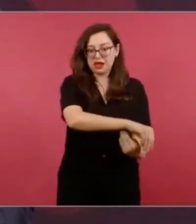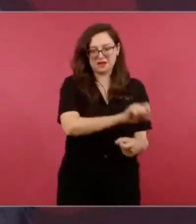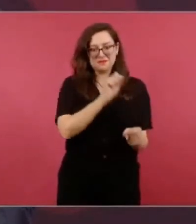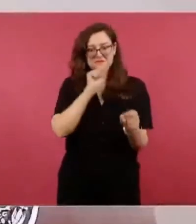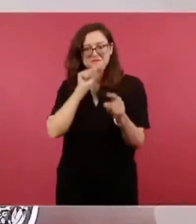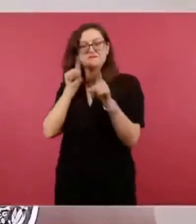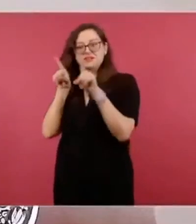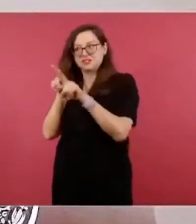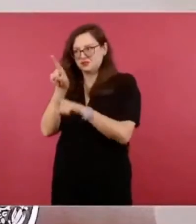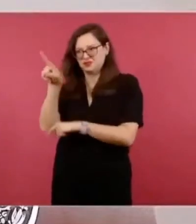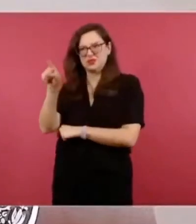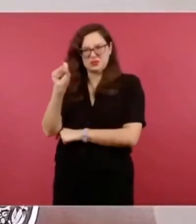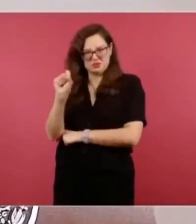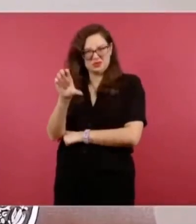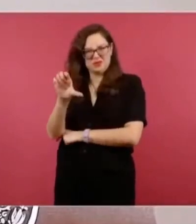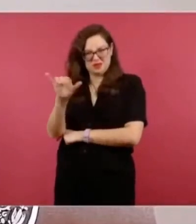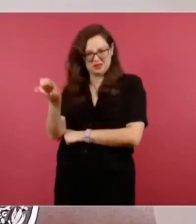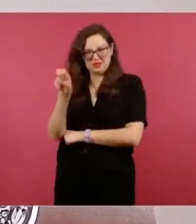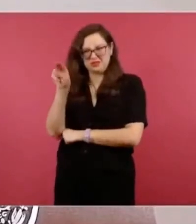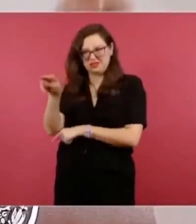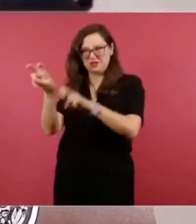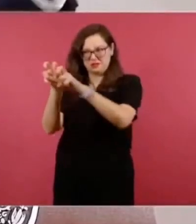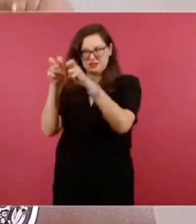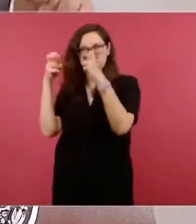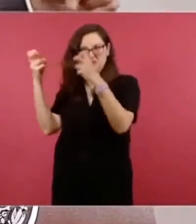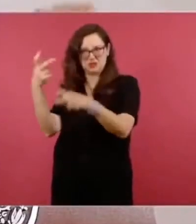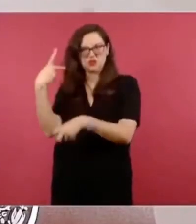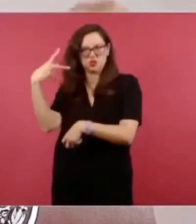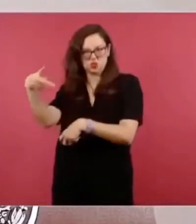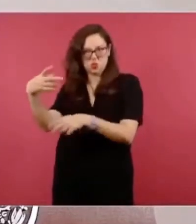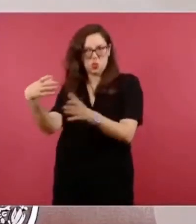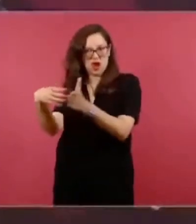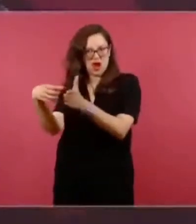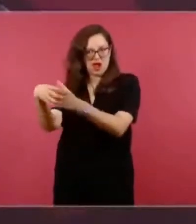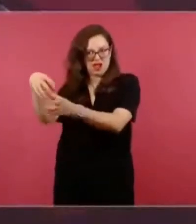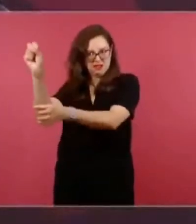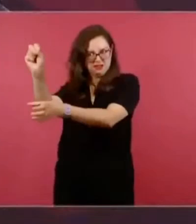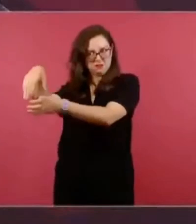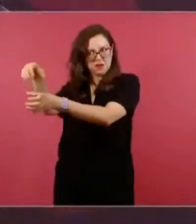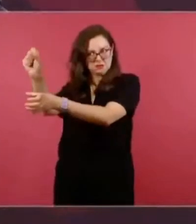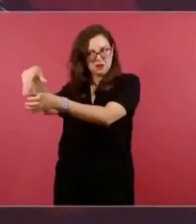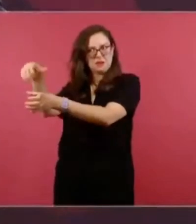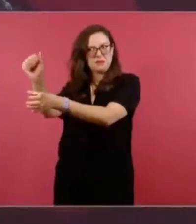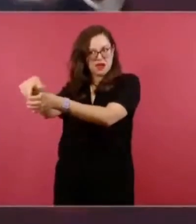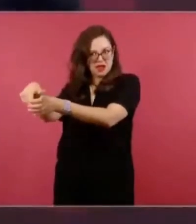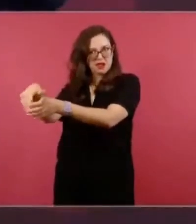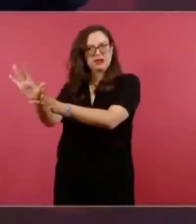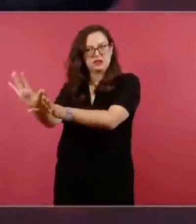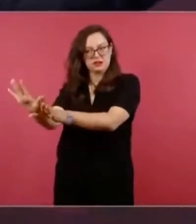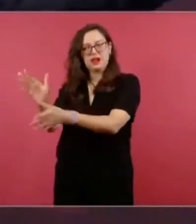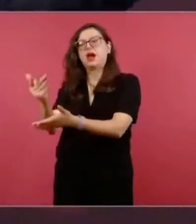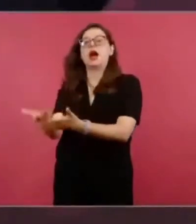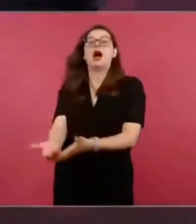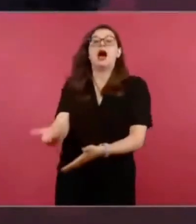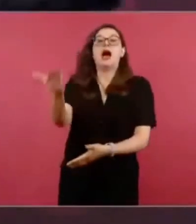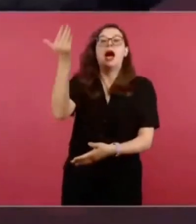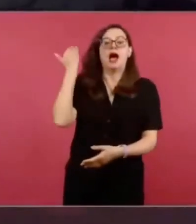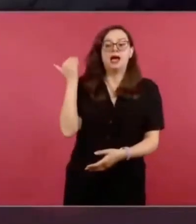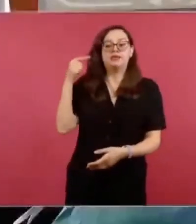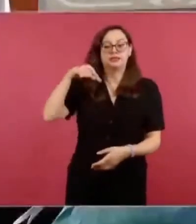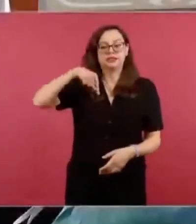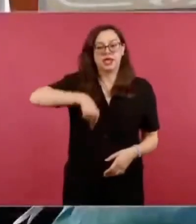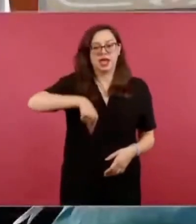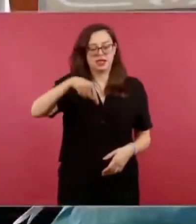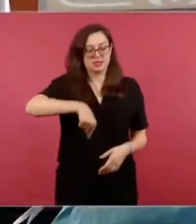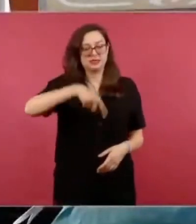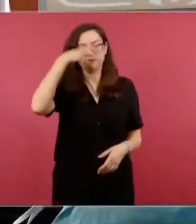creo que de 20,000 millones de pesos, así en el Ejecutivo, y eso habría que revisar qué